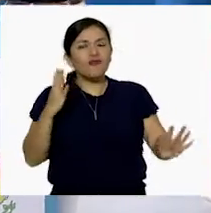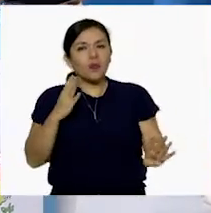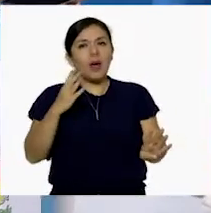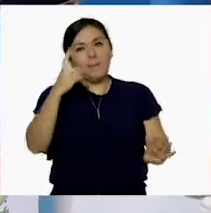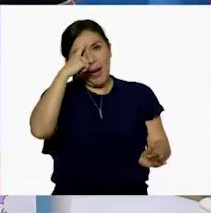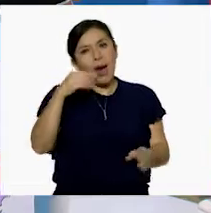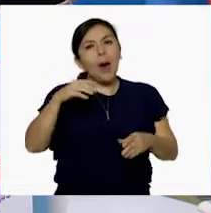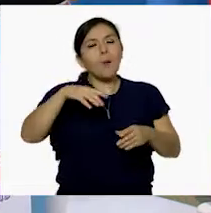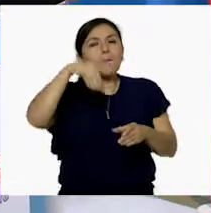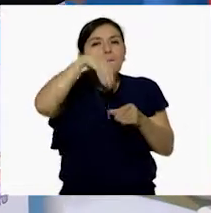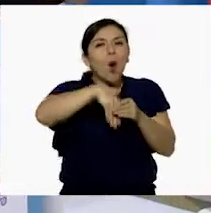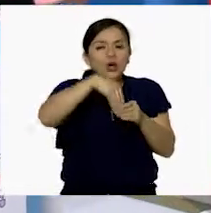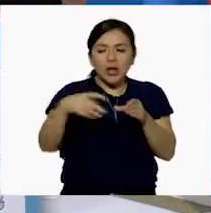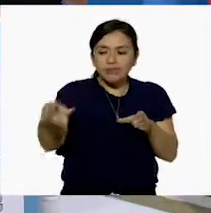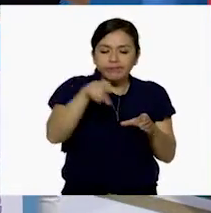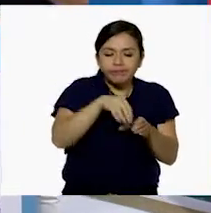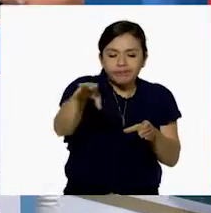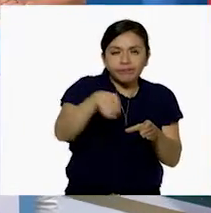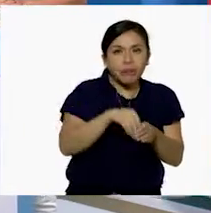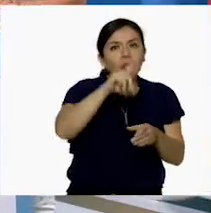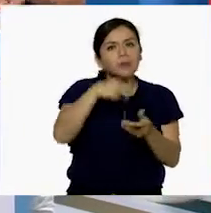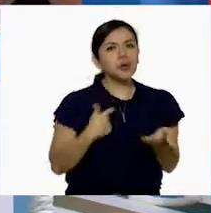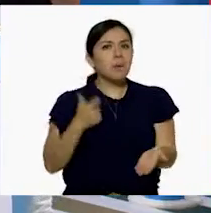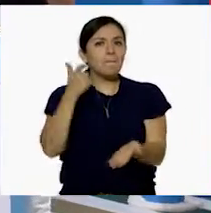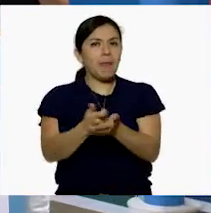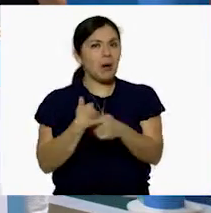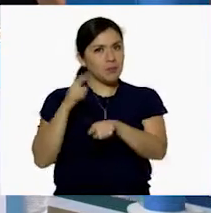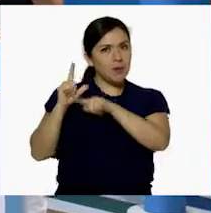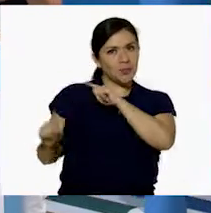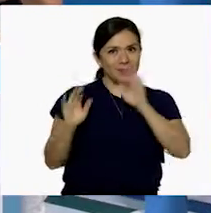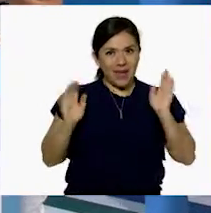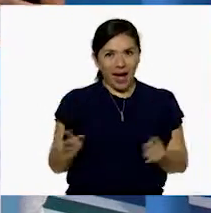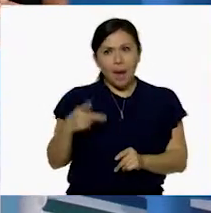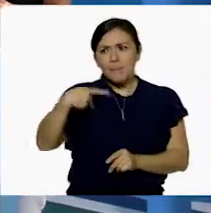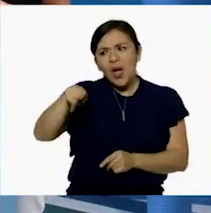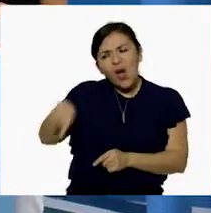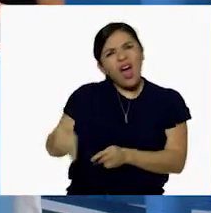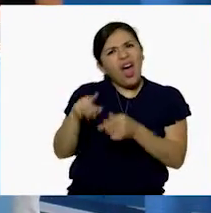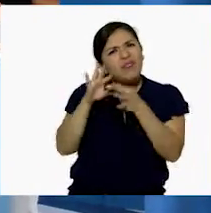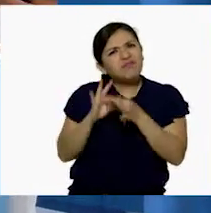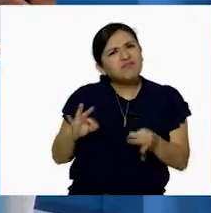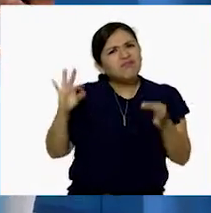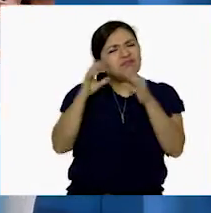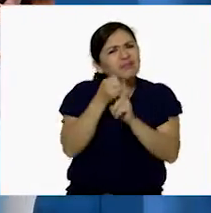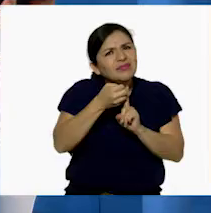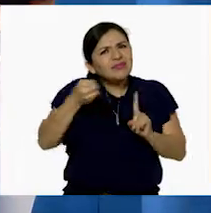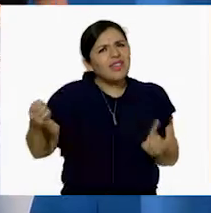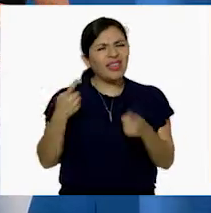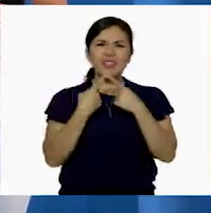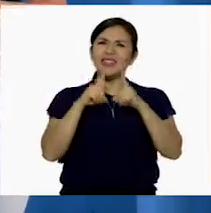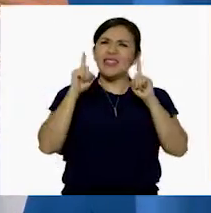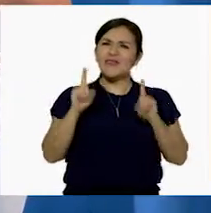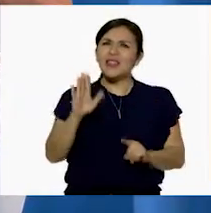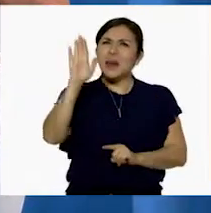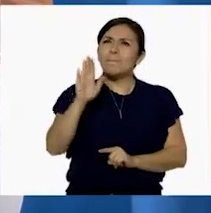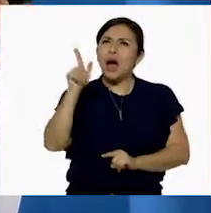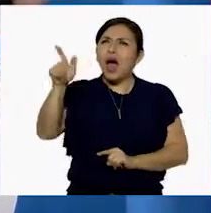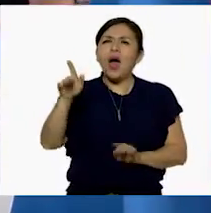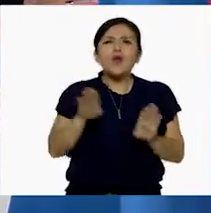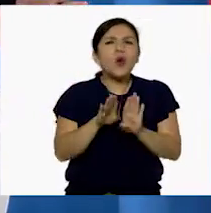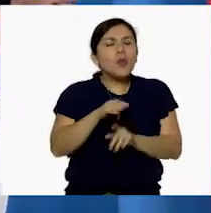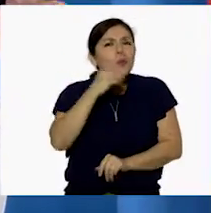en su bolsita, pagar e irme. Mientras que lo que está descrito por el narrador del relato de Canetti parece una